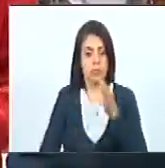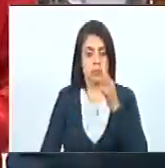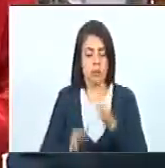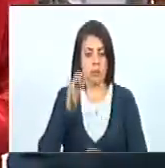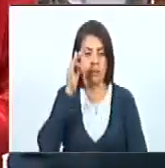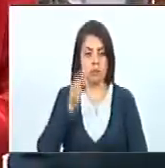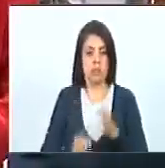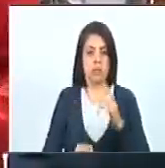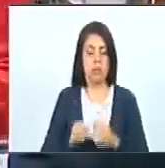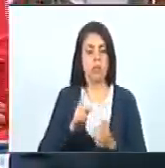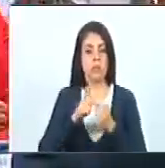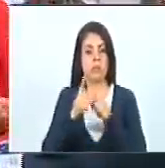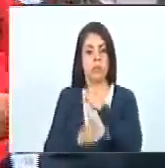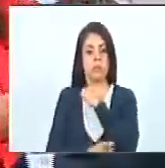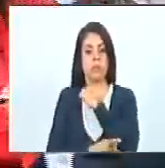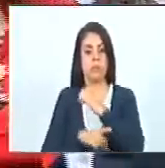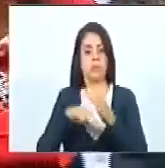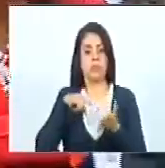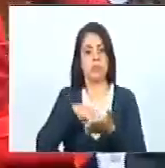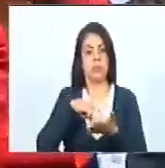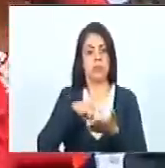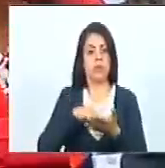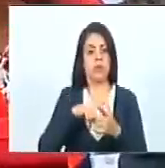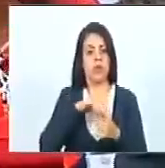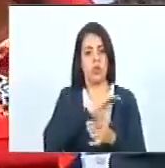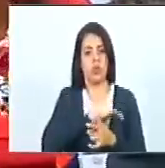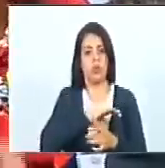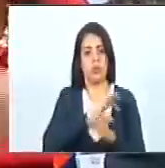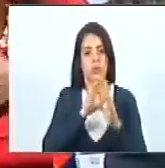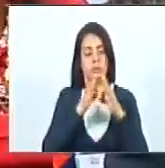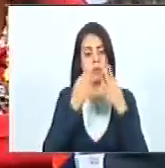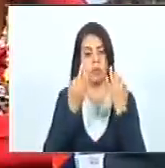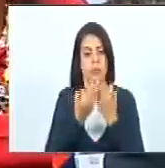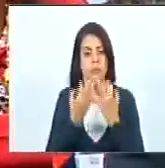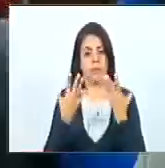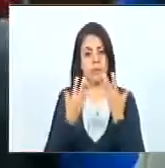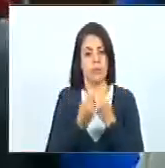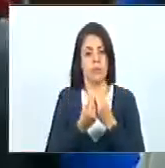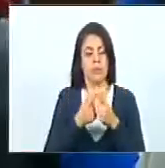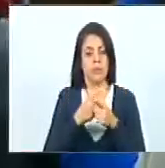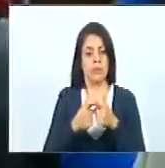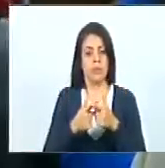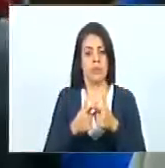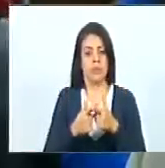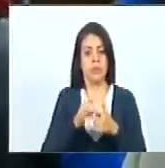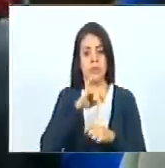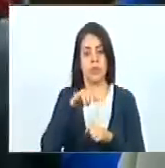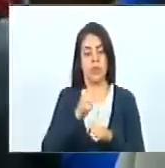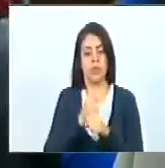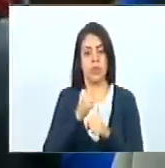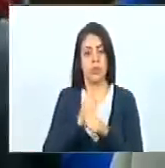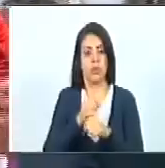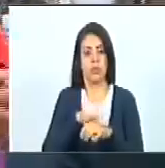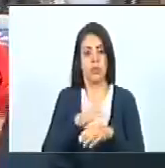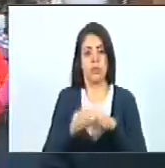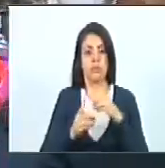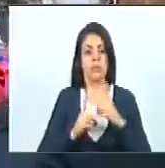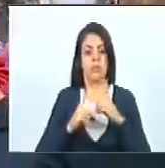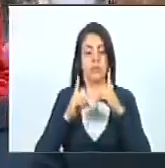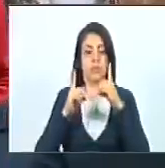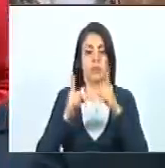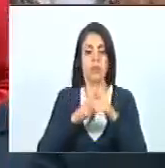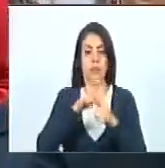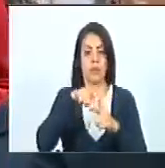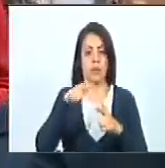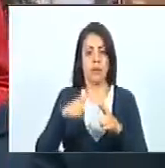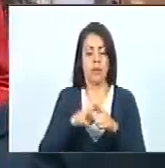en el Parque Carabobo, la Comisión Permanente de Familia. Acompañamos una jornada para la dignificación de